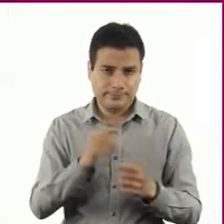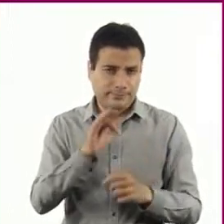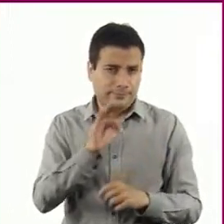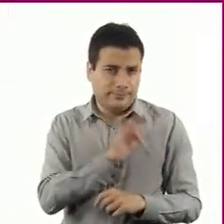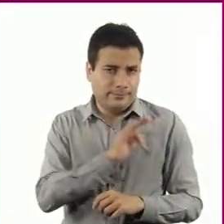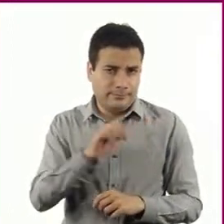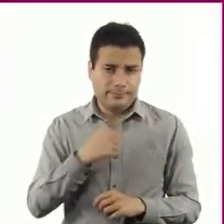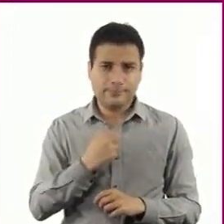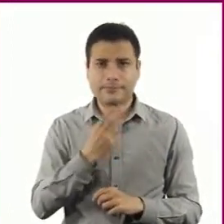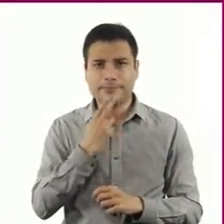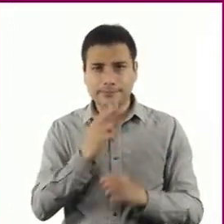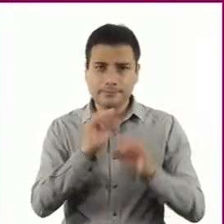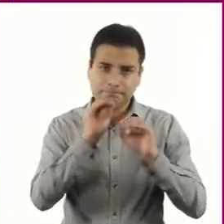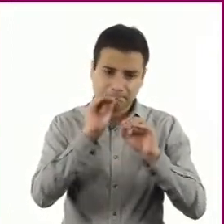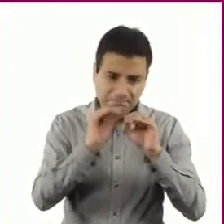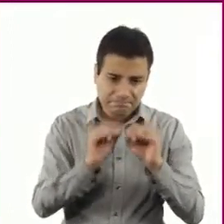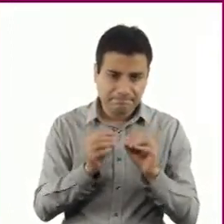sea.